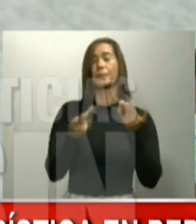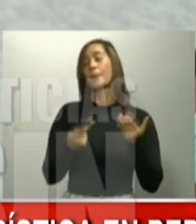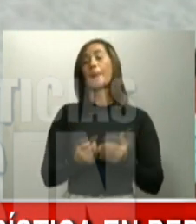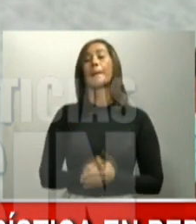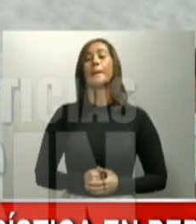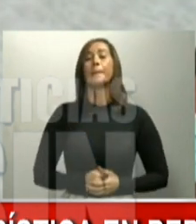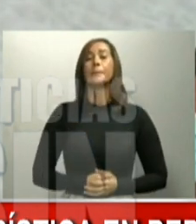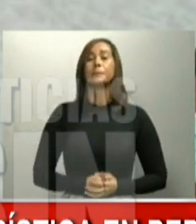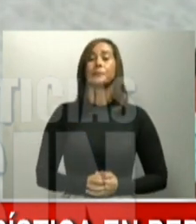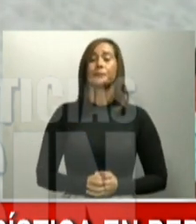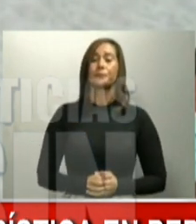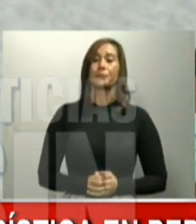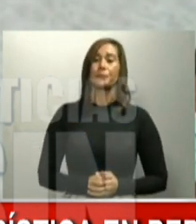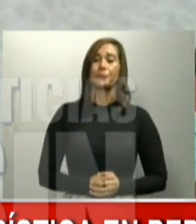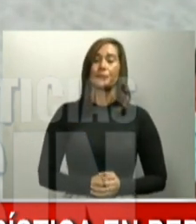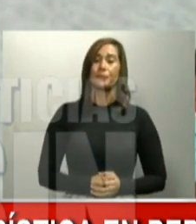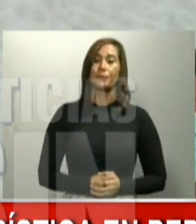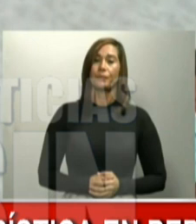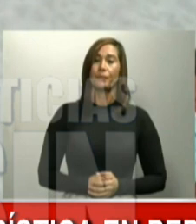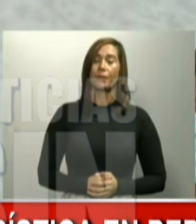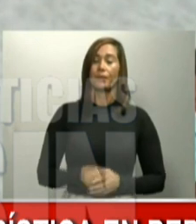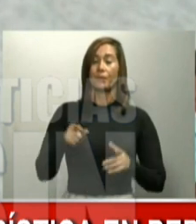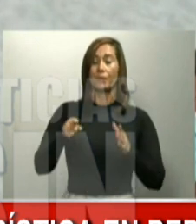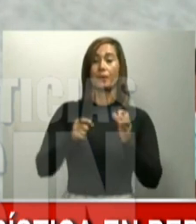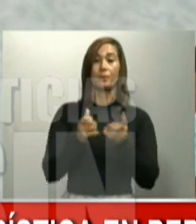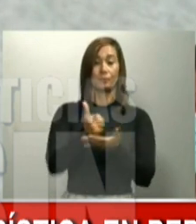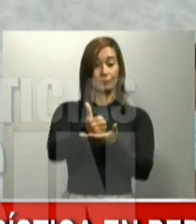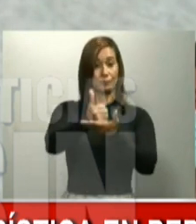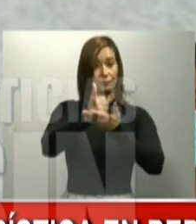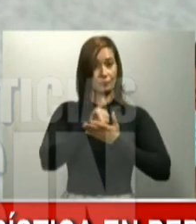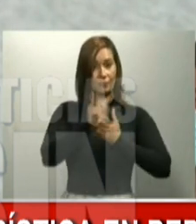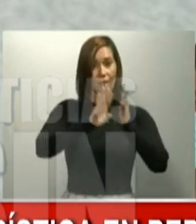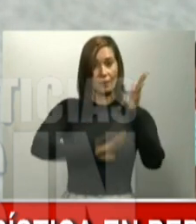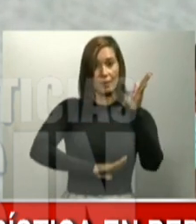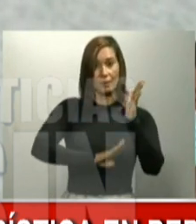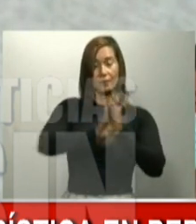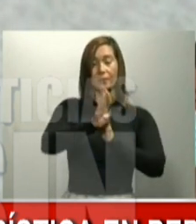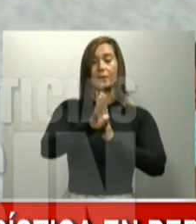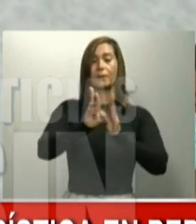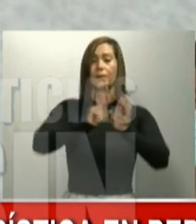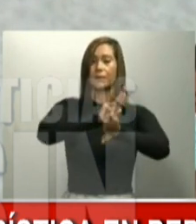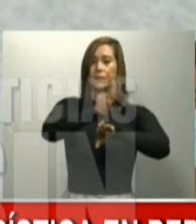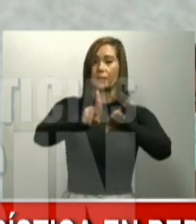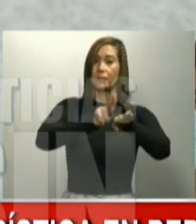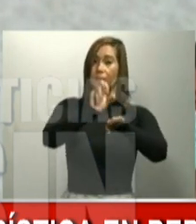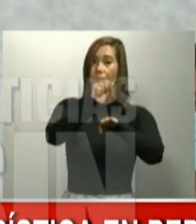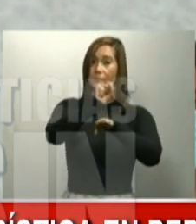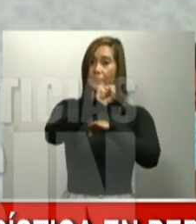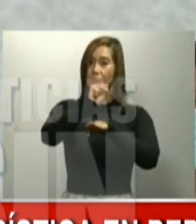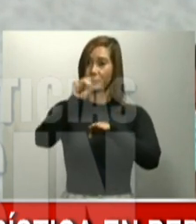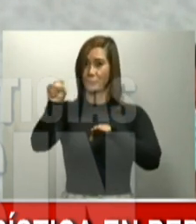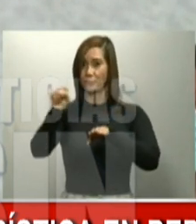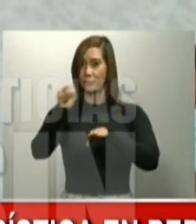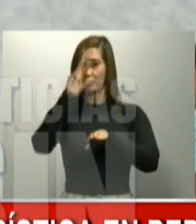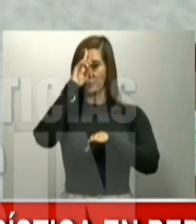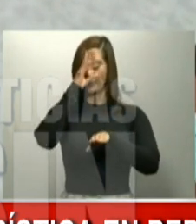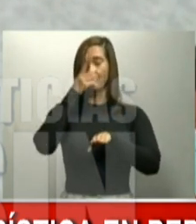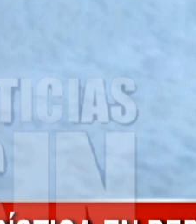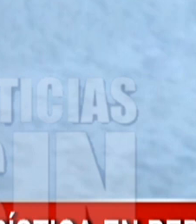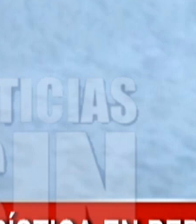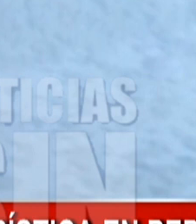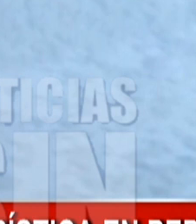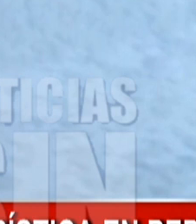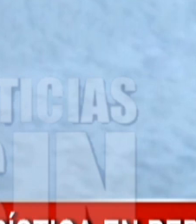a motorizar y acelerar el desarrollo, no solo en la región sur de la República Dominicana, sino en todo el